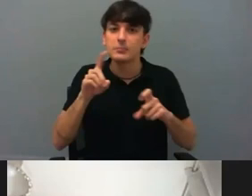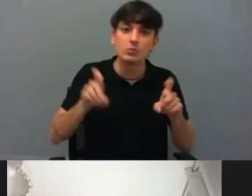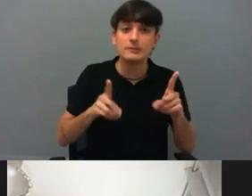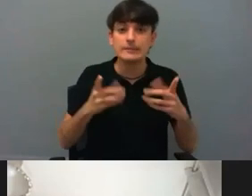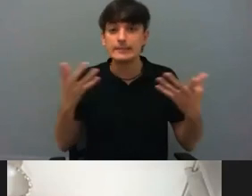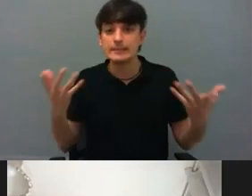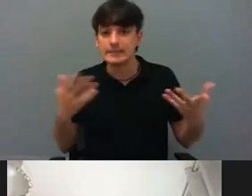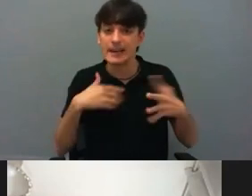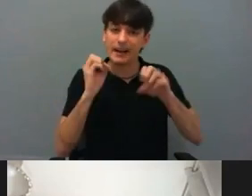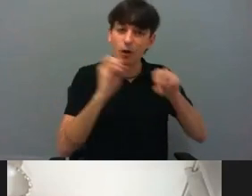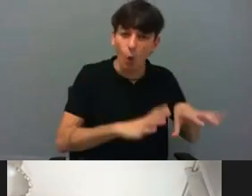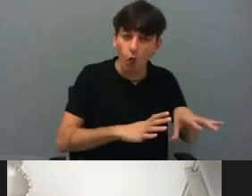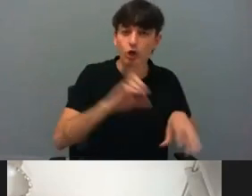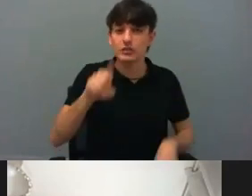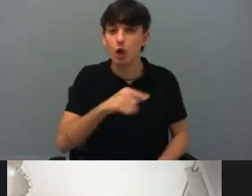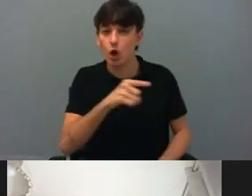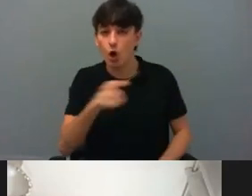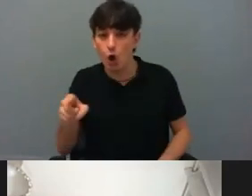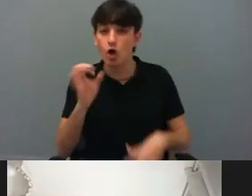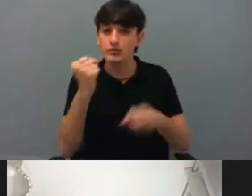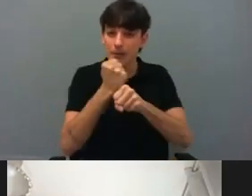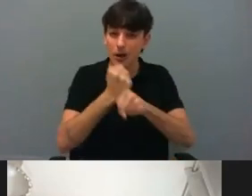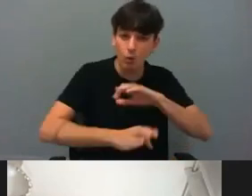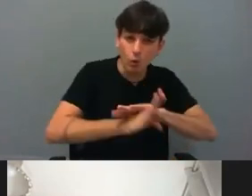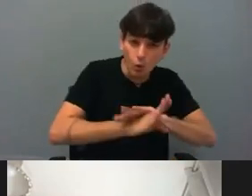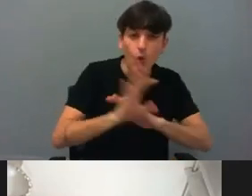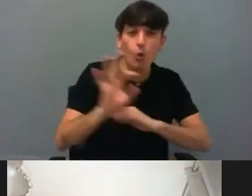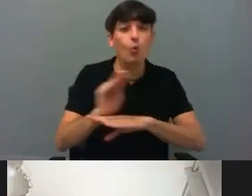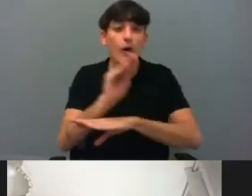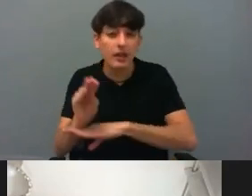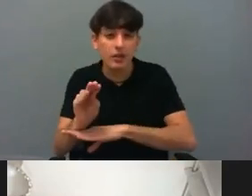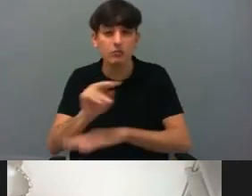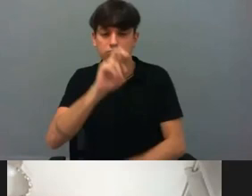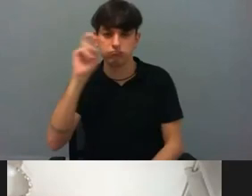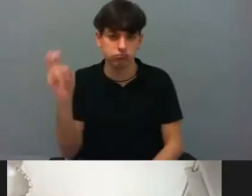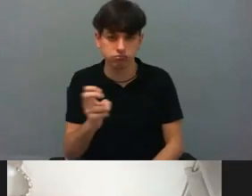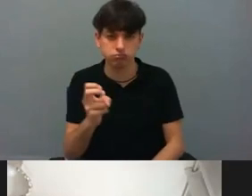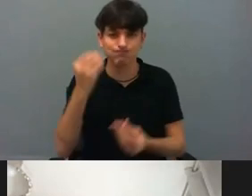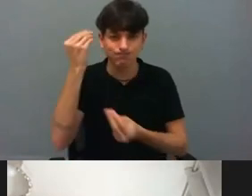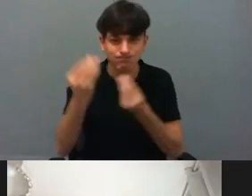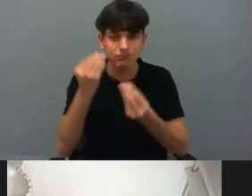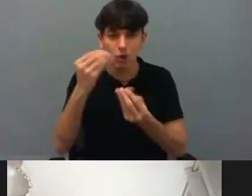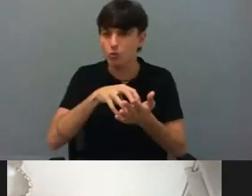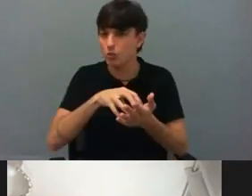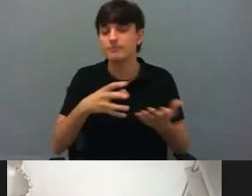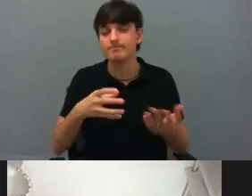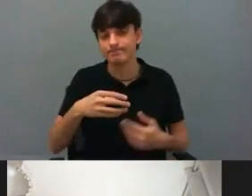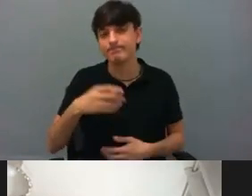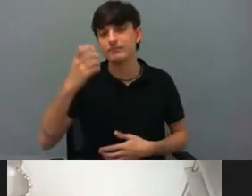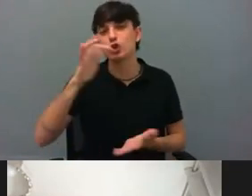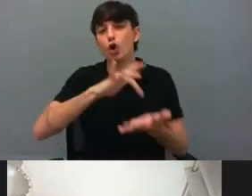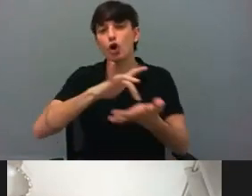o no renuncias, de profesión, de cuidados. Y bueno, pues muchísimas gracias, Dolores, porque vamos a